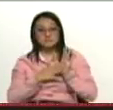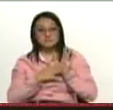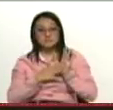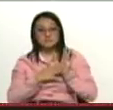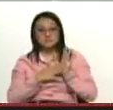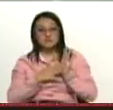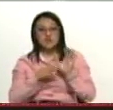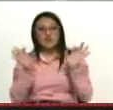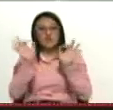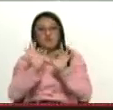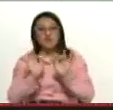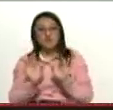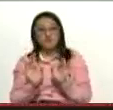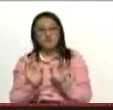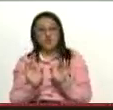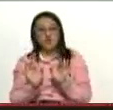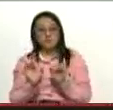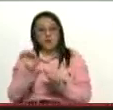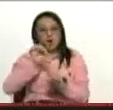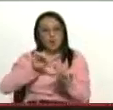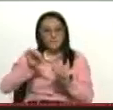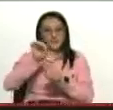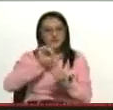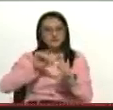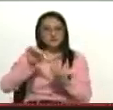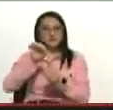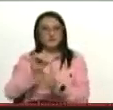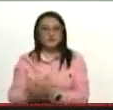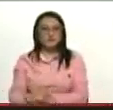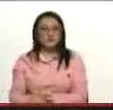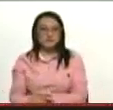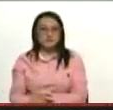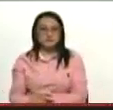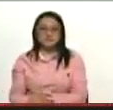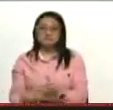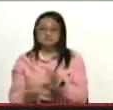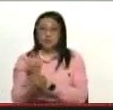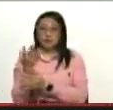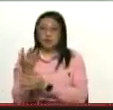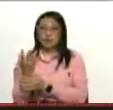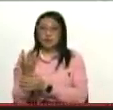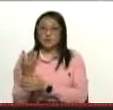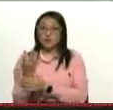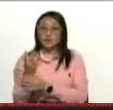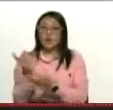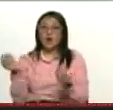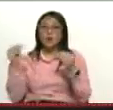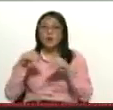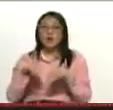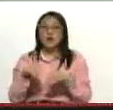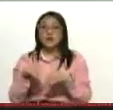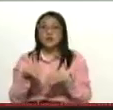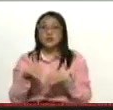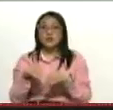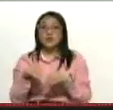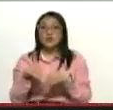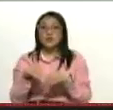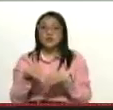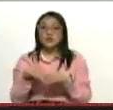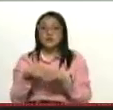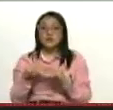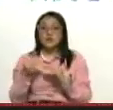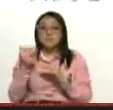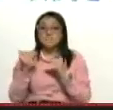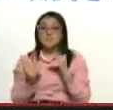método de cooperación fue la creadora de un acuerdo que nos ahorró muchísimo